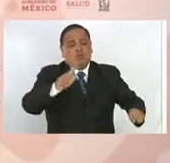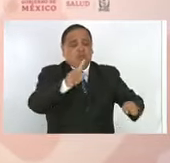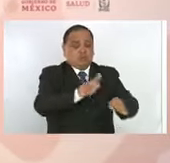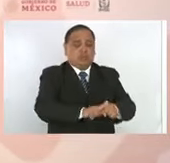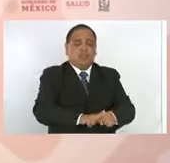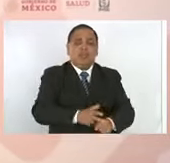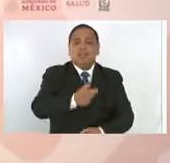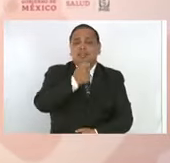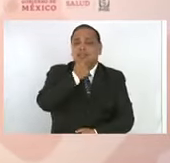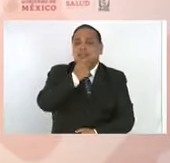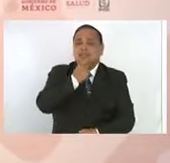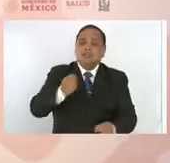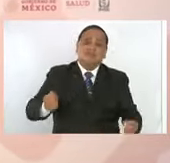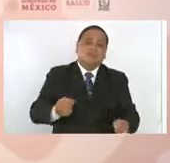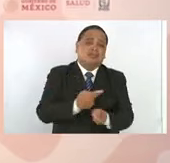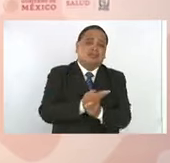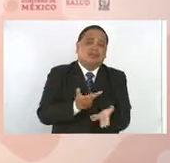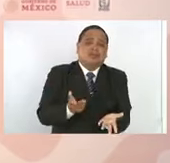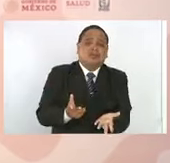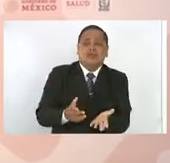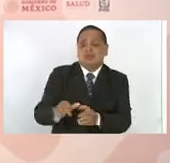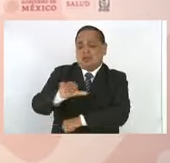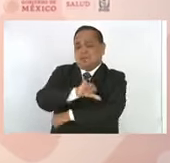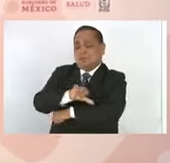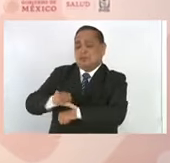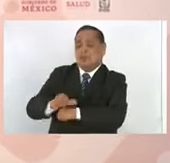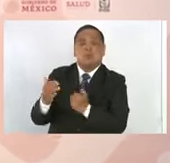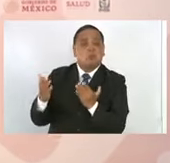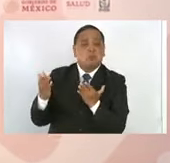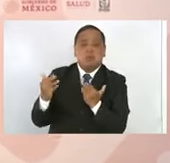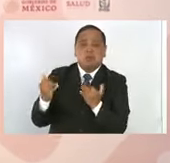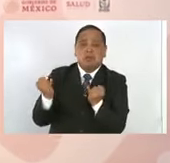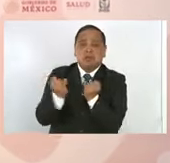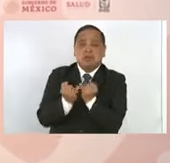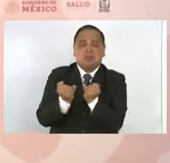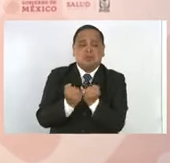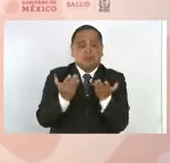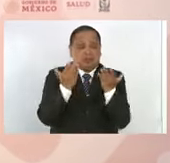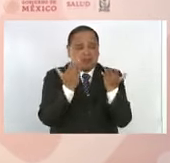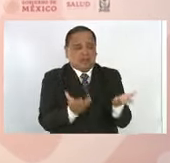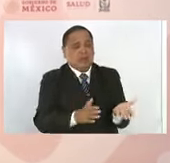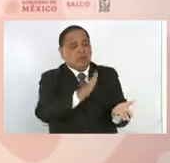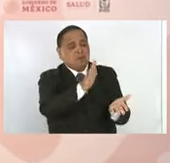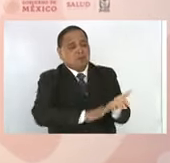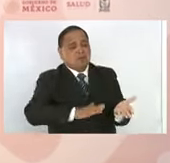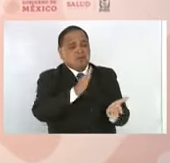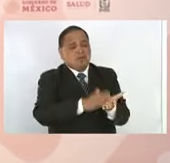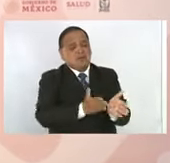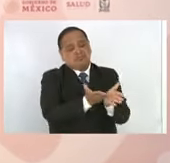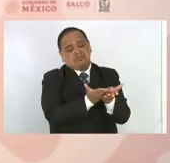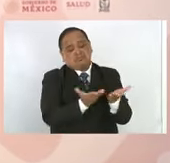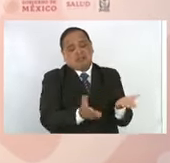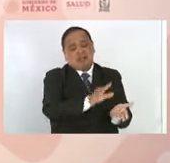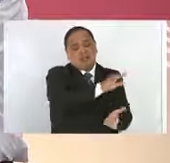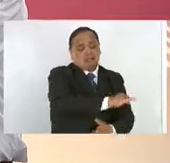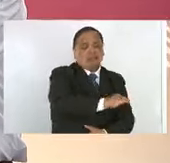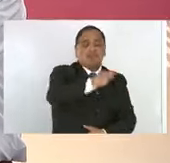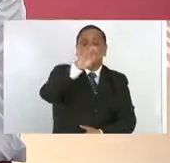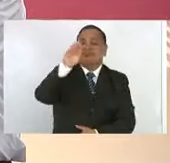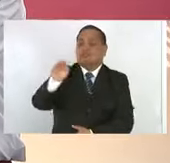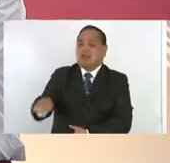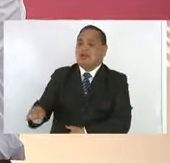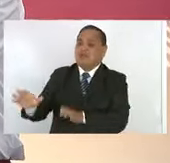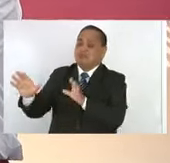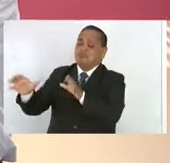niños, quirófanos donde no ocurrían cirugías, consultorios convertidos en ventanillas de trámite para la referencia a otra unidad con capacidad de